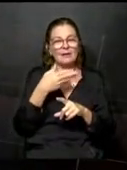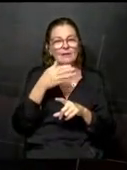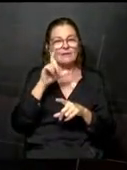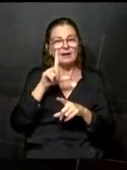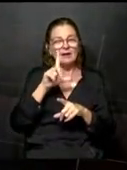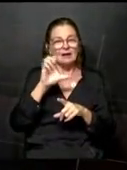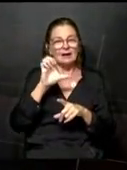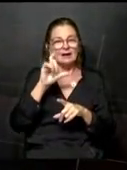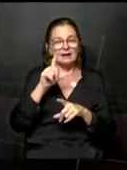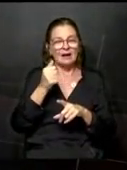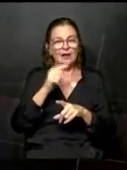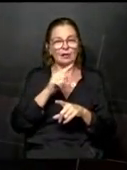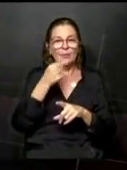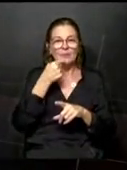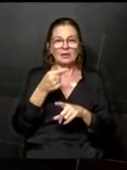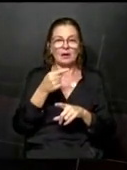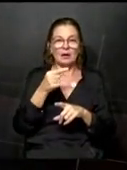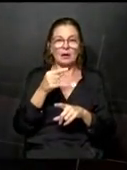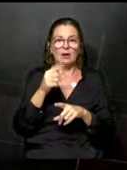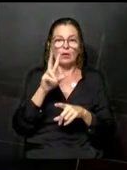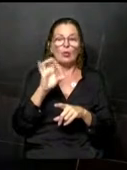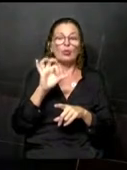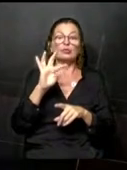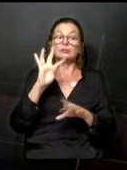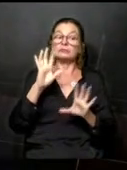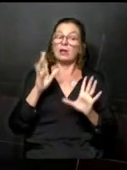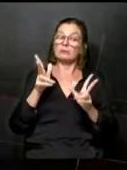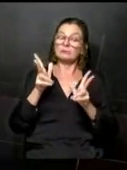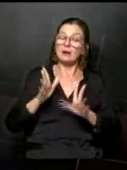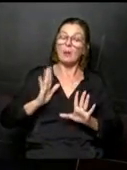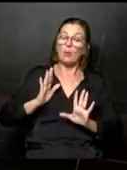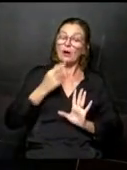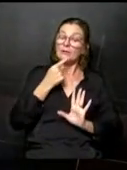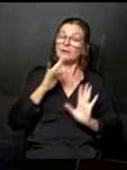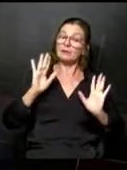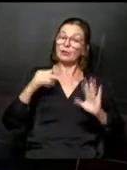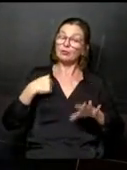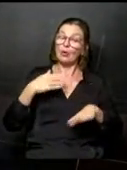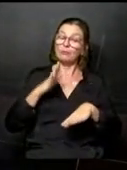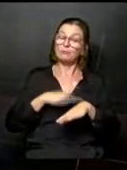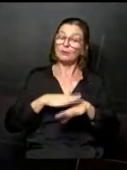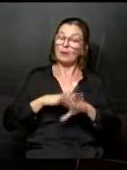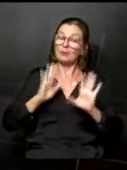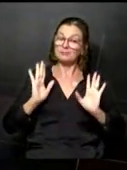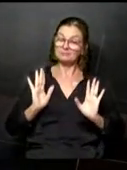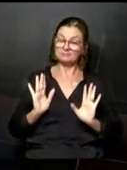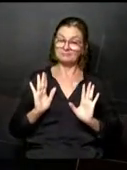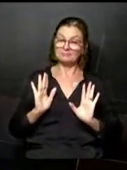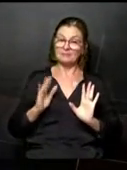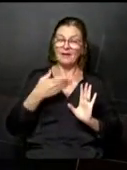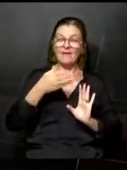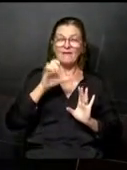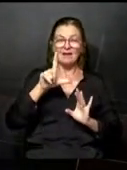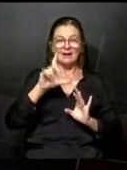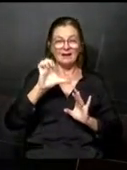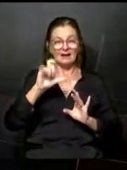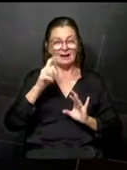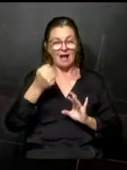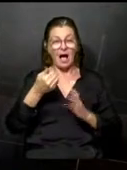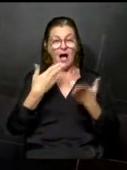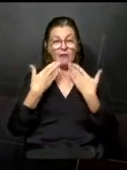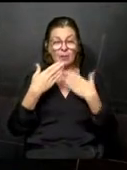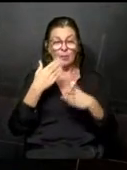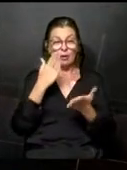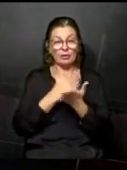dijo, no me trates de usted. Así que bueno, si la señora lo pide, nosotros le hacemos caso. Bueno, con Belela Herrera también hablamos de derechos humanos y